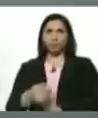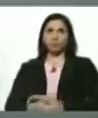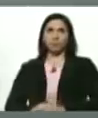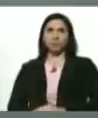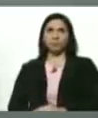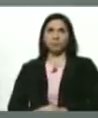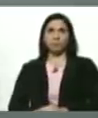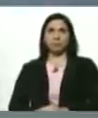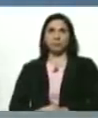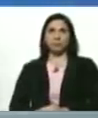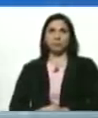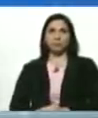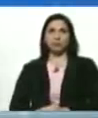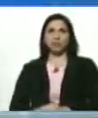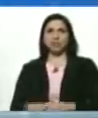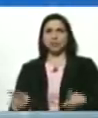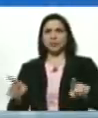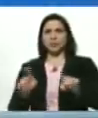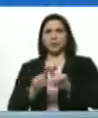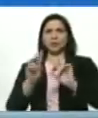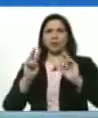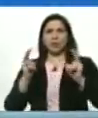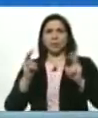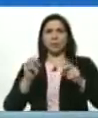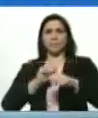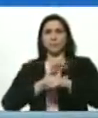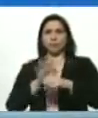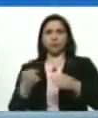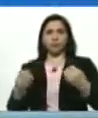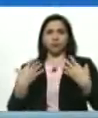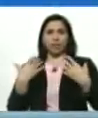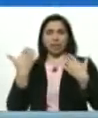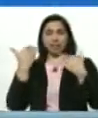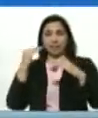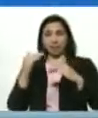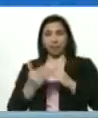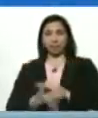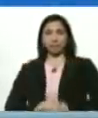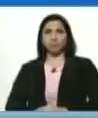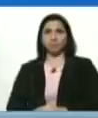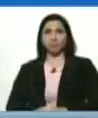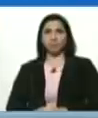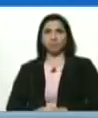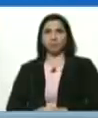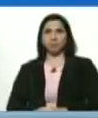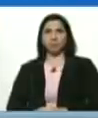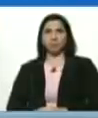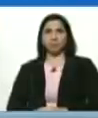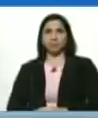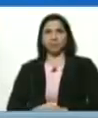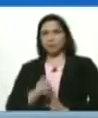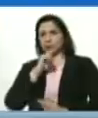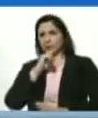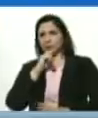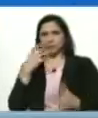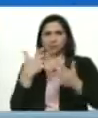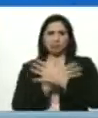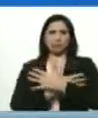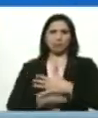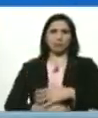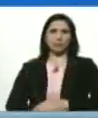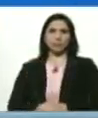que coincidió con el tema de la pandemia en esta etapa tan tan compleja